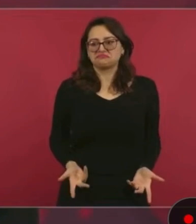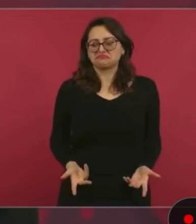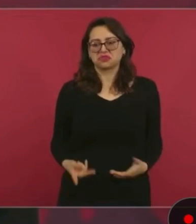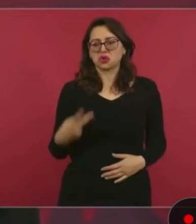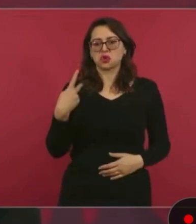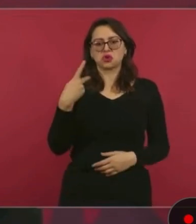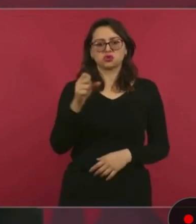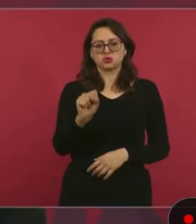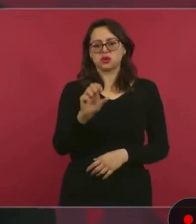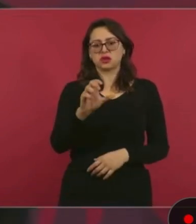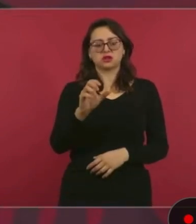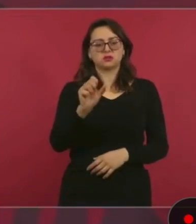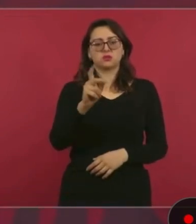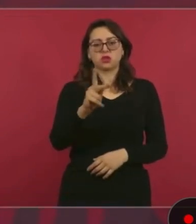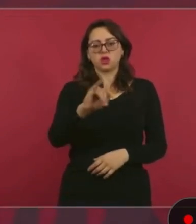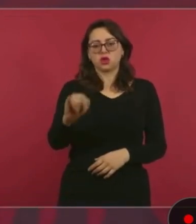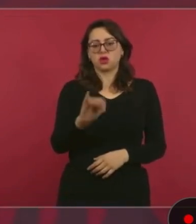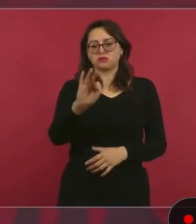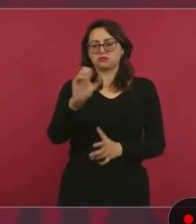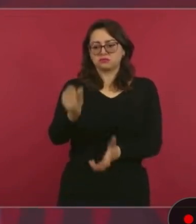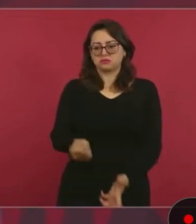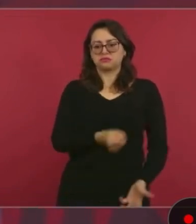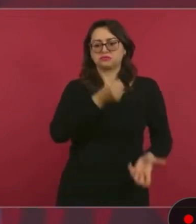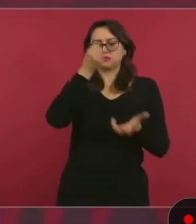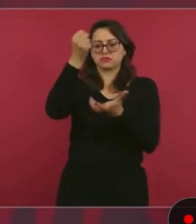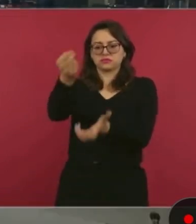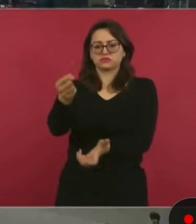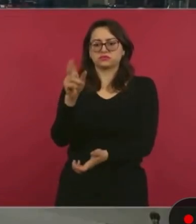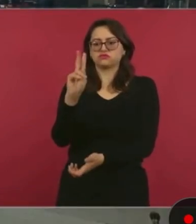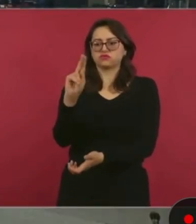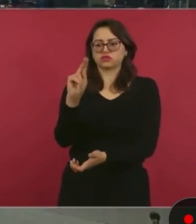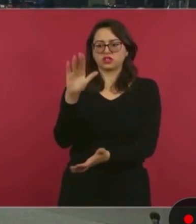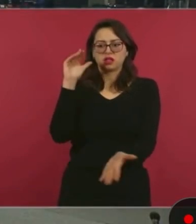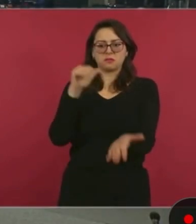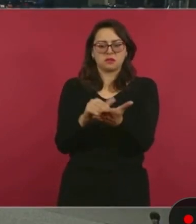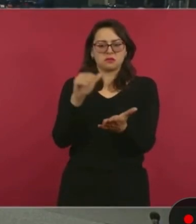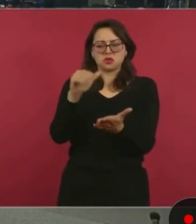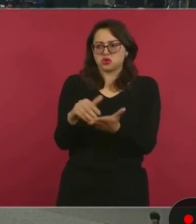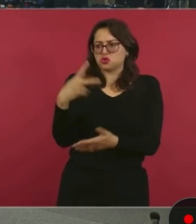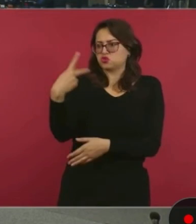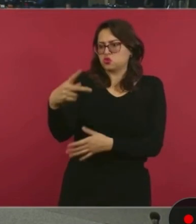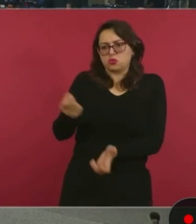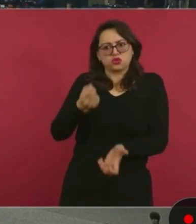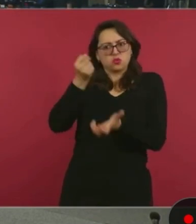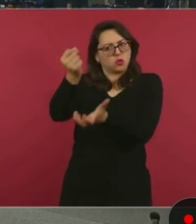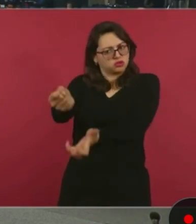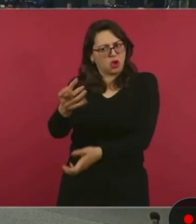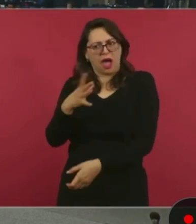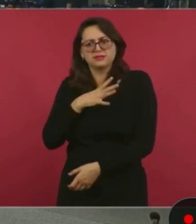millones. Es un fideicomiso para